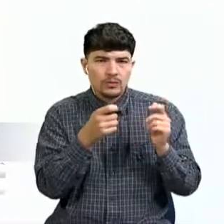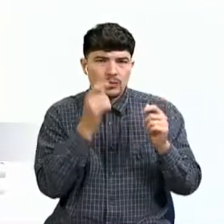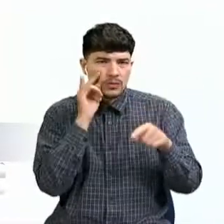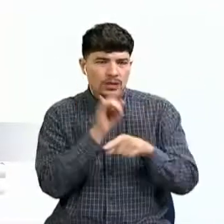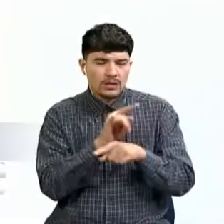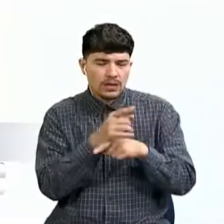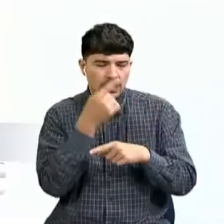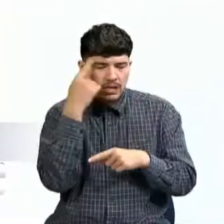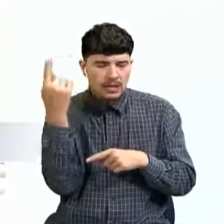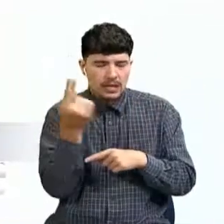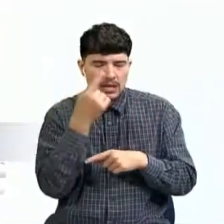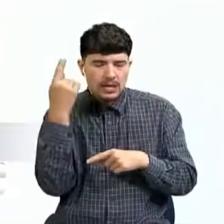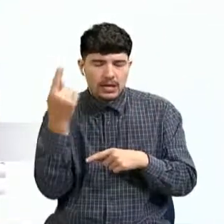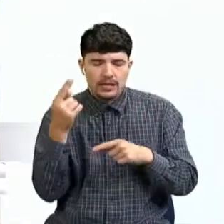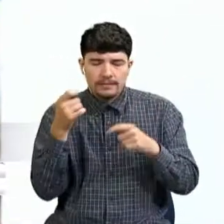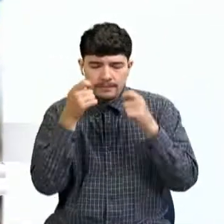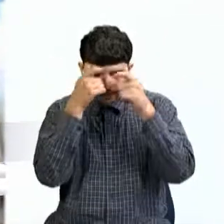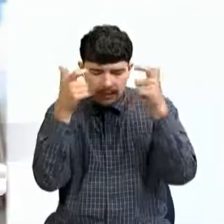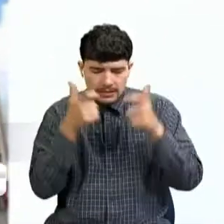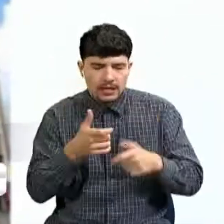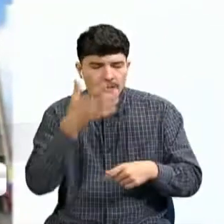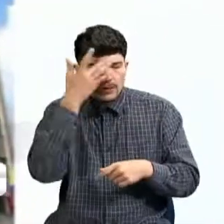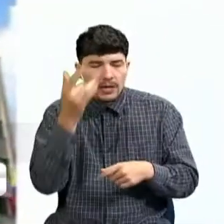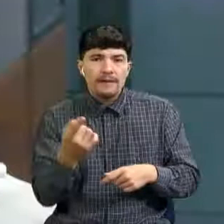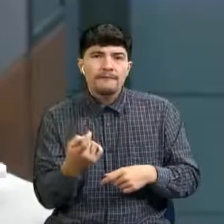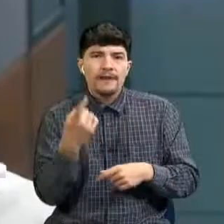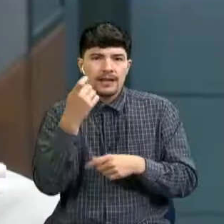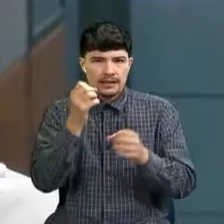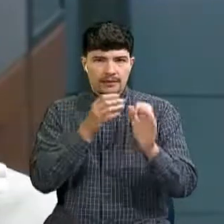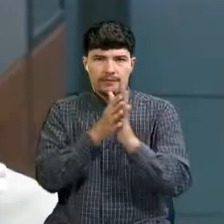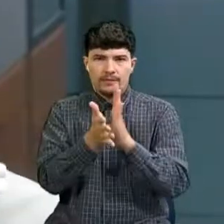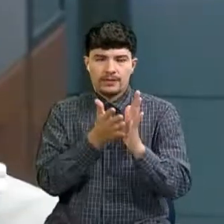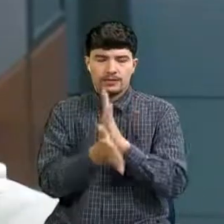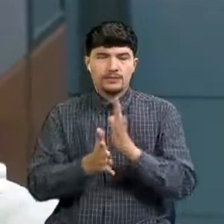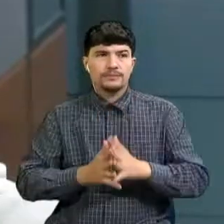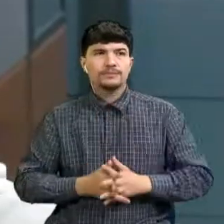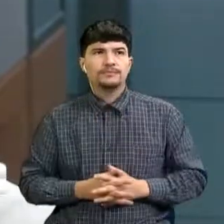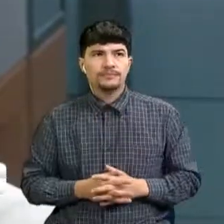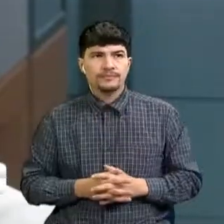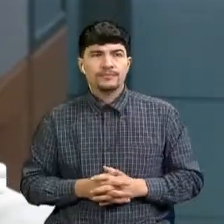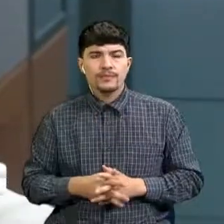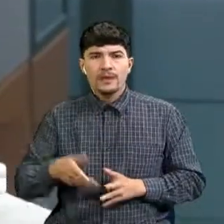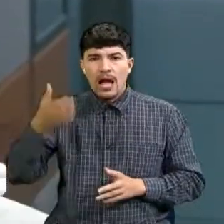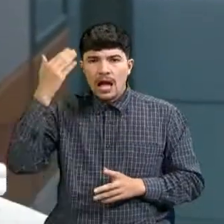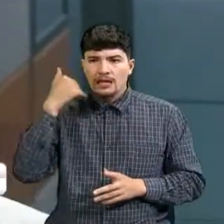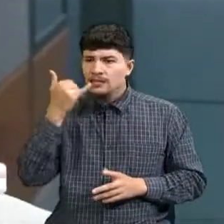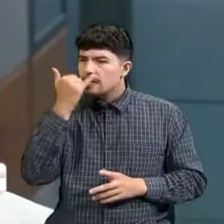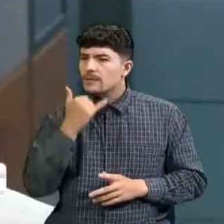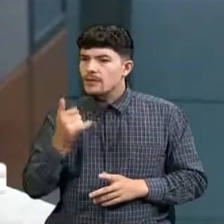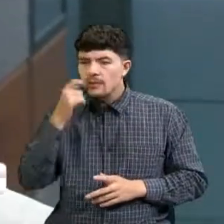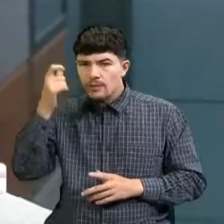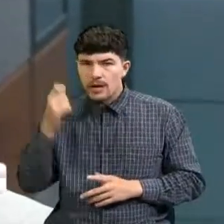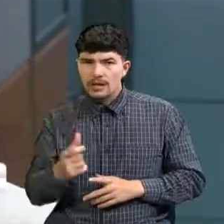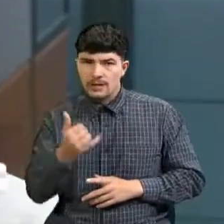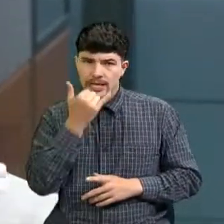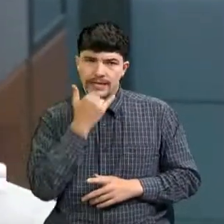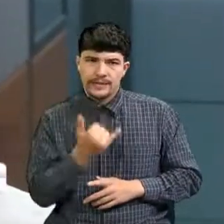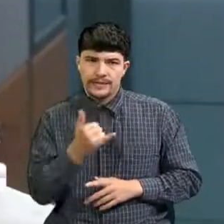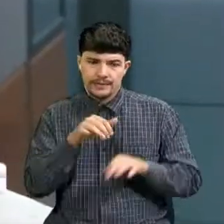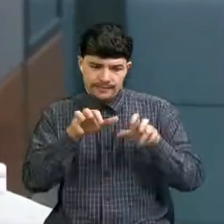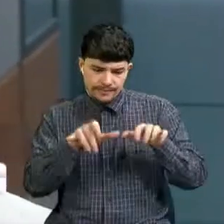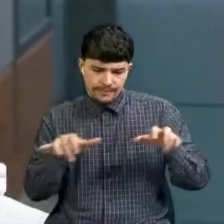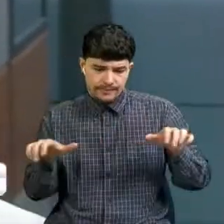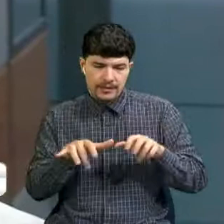nación en sus finanzas por deficiencias en la información se comete un error humano un error de digitación y